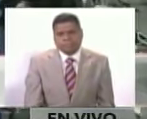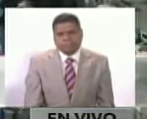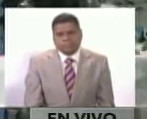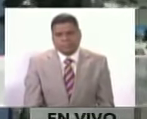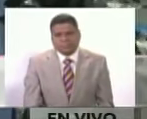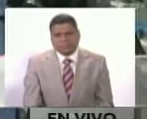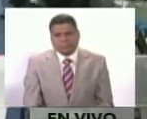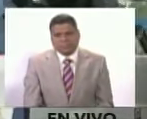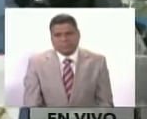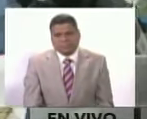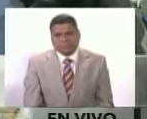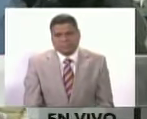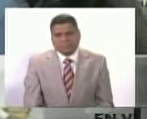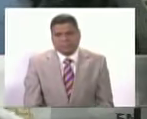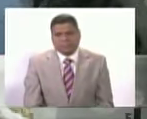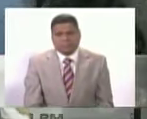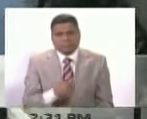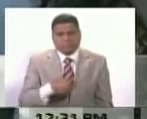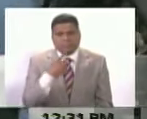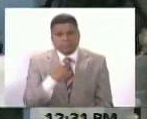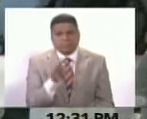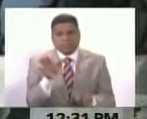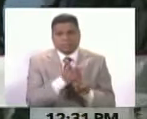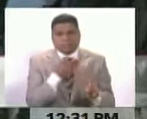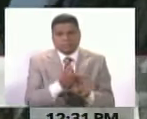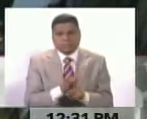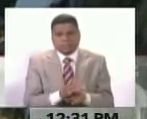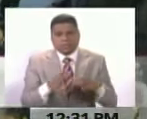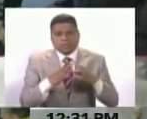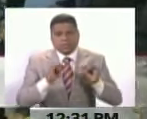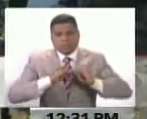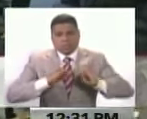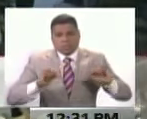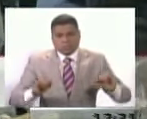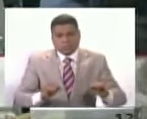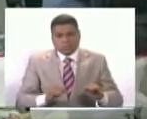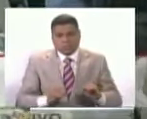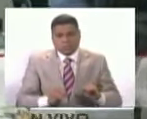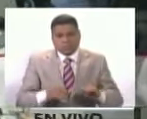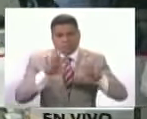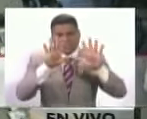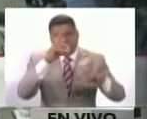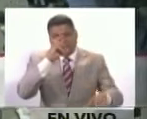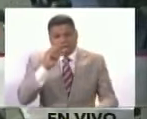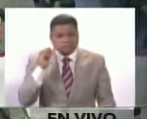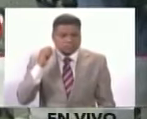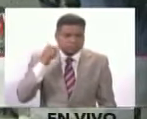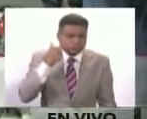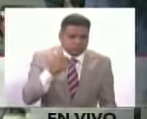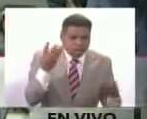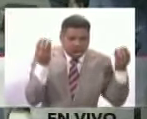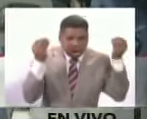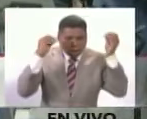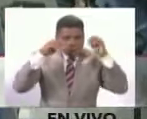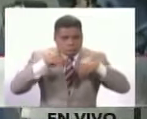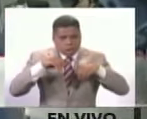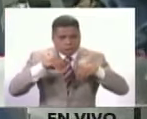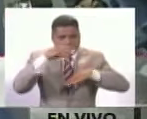y los intentos en la última década de generar estos mega acuerdos